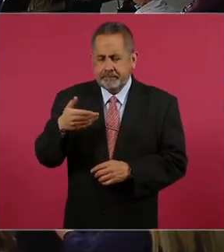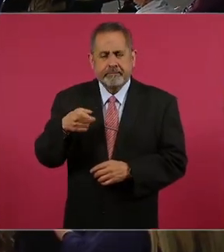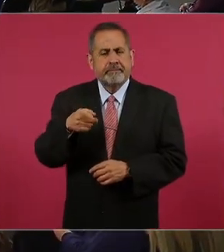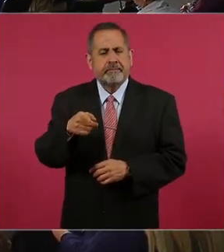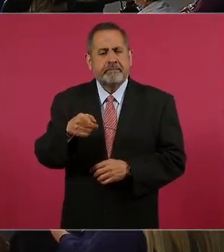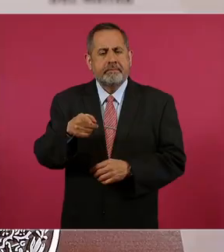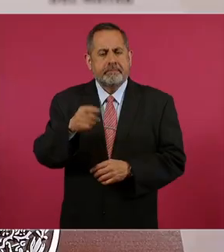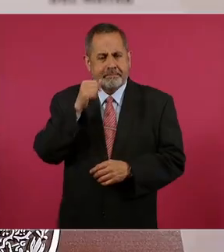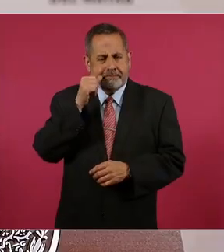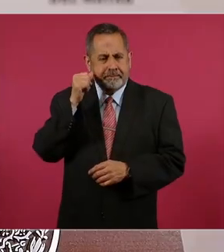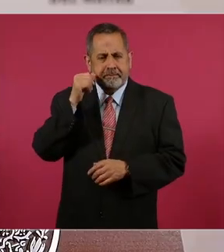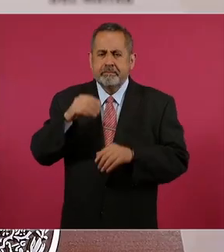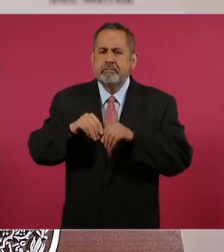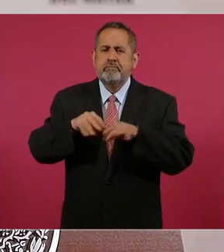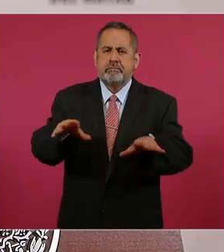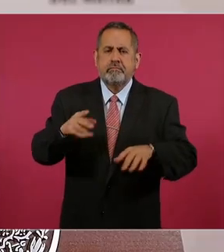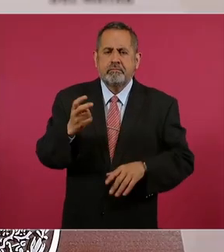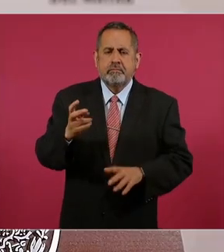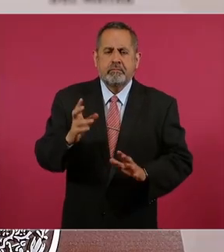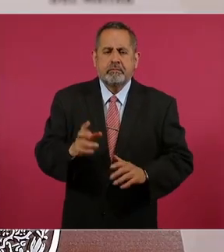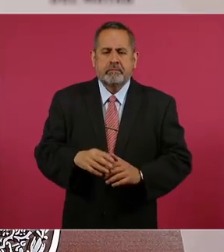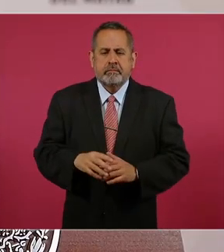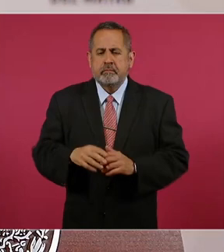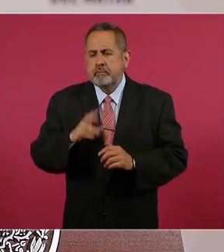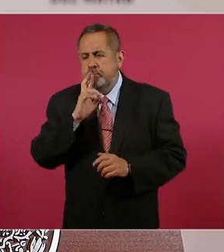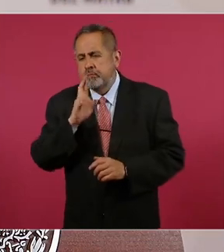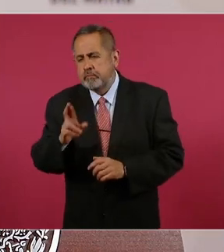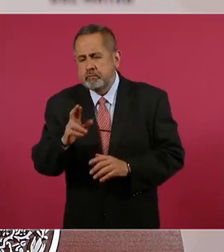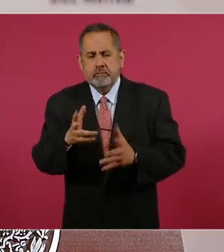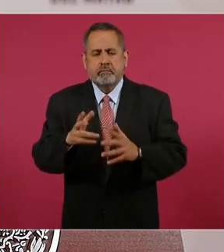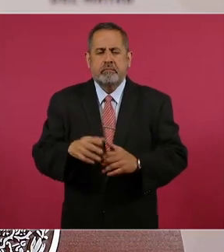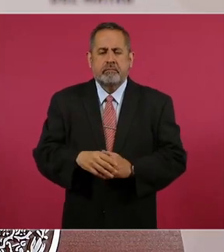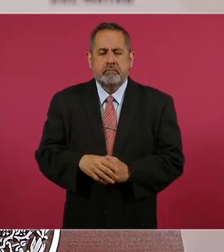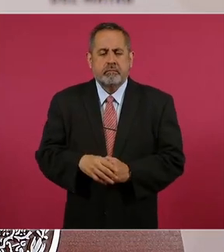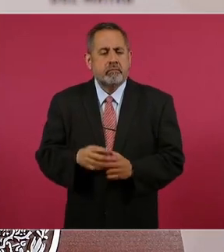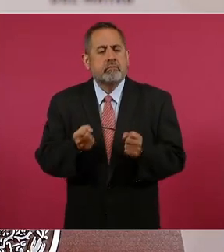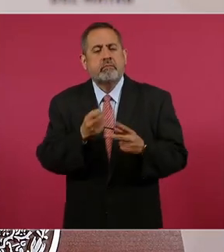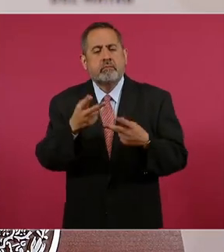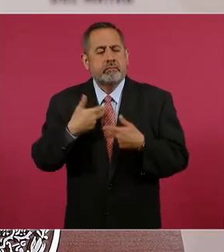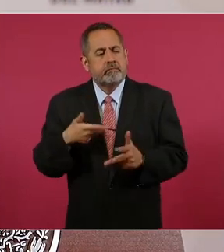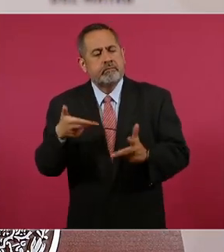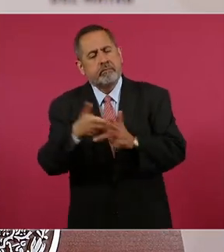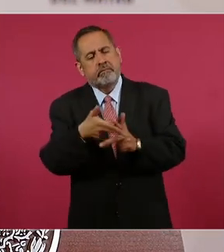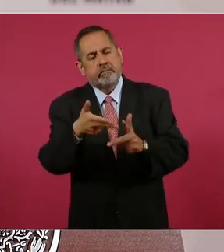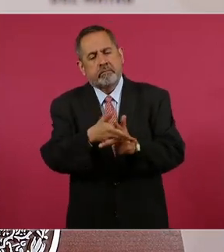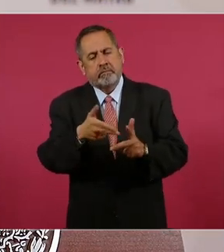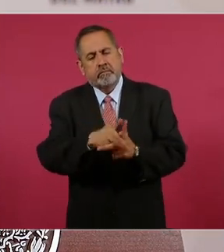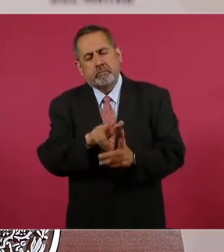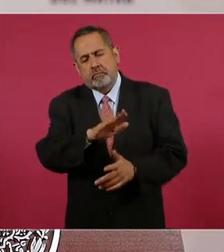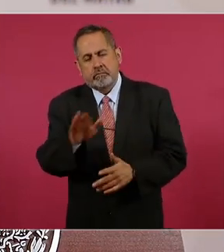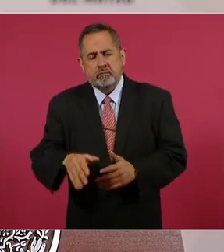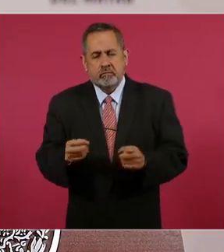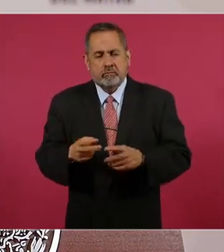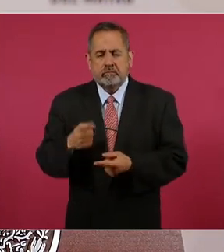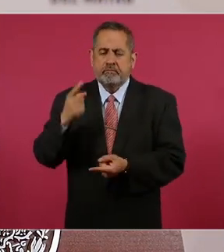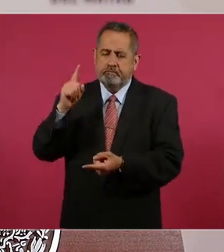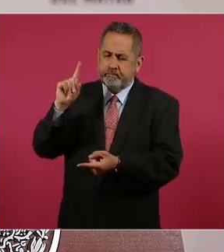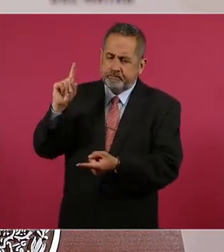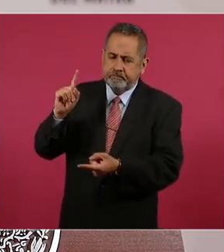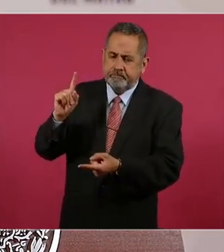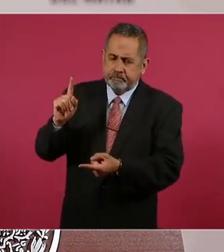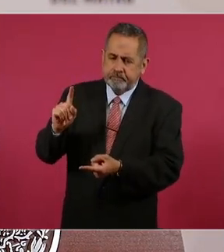ayer dieron a conocer el resultado de homicidios que vamos bajando